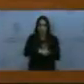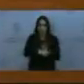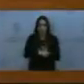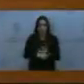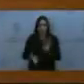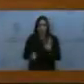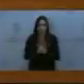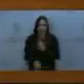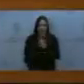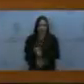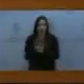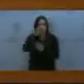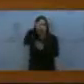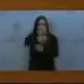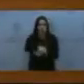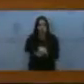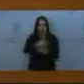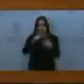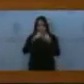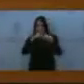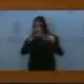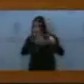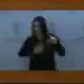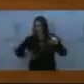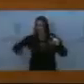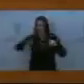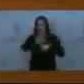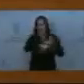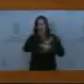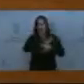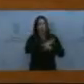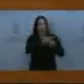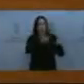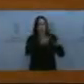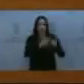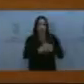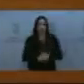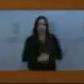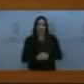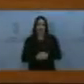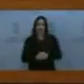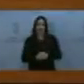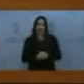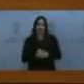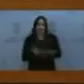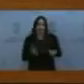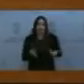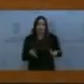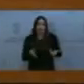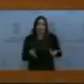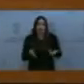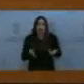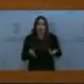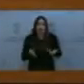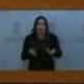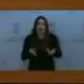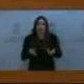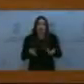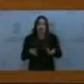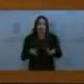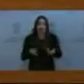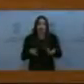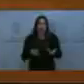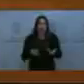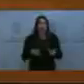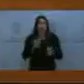decretazos que ha impuesto por toda Asturias esta consejería, que no hacen más, además, que